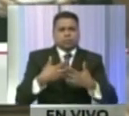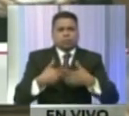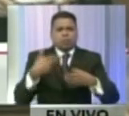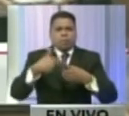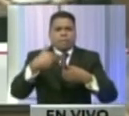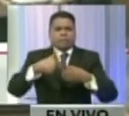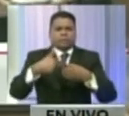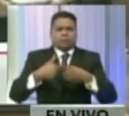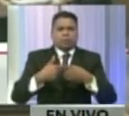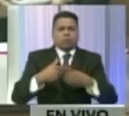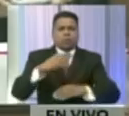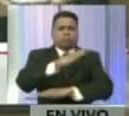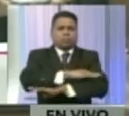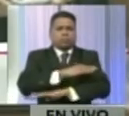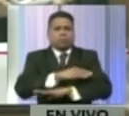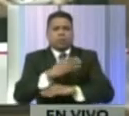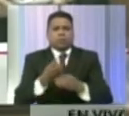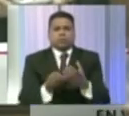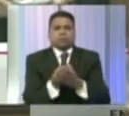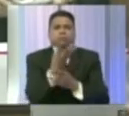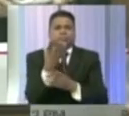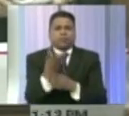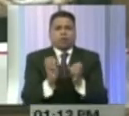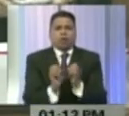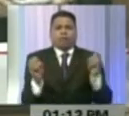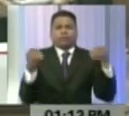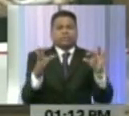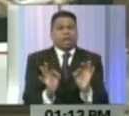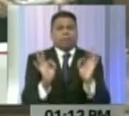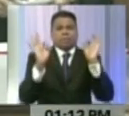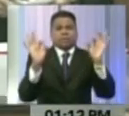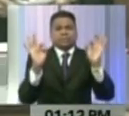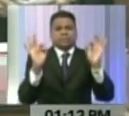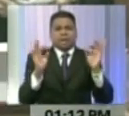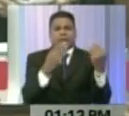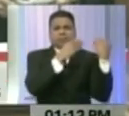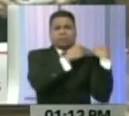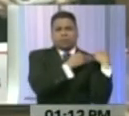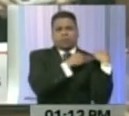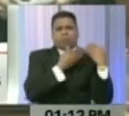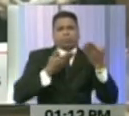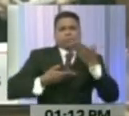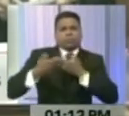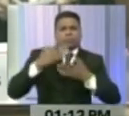inversiones, crear oficinas especializadas de comercio exterior en las distintas embajadas de la República,